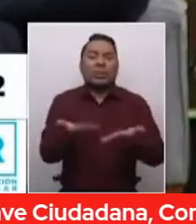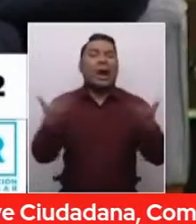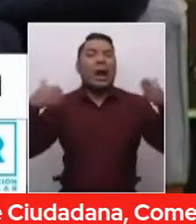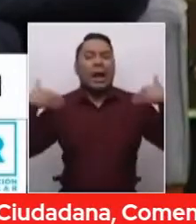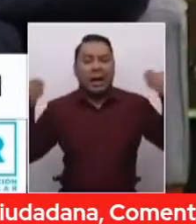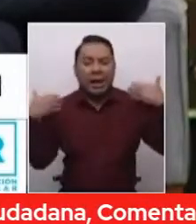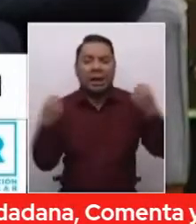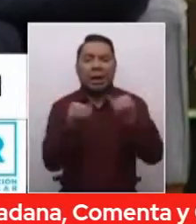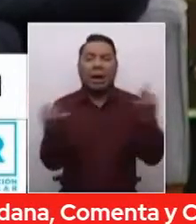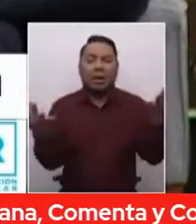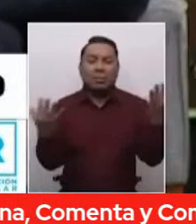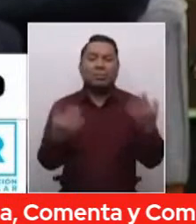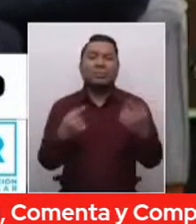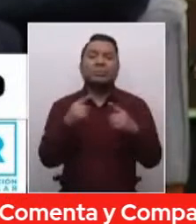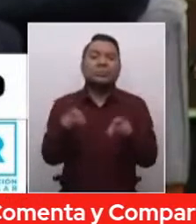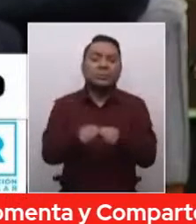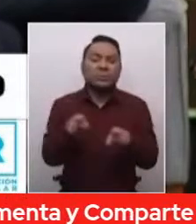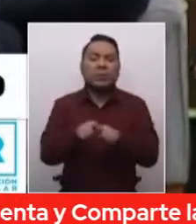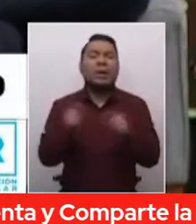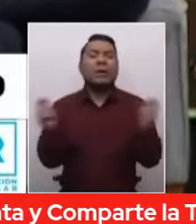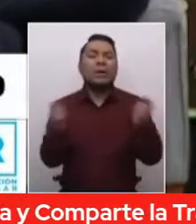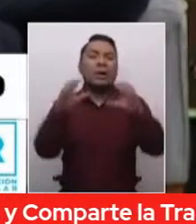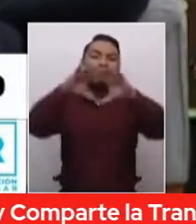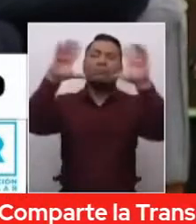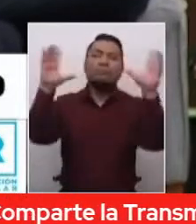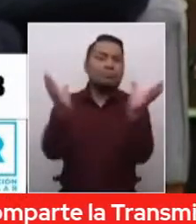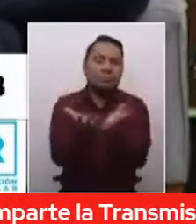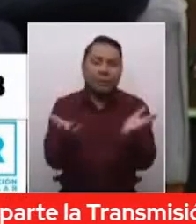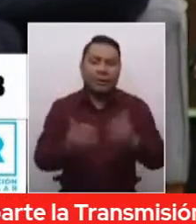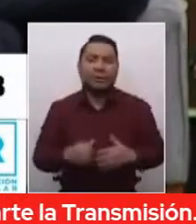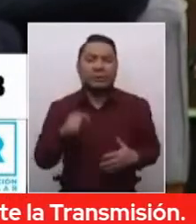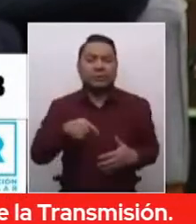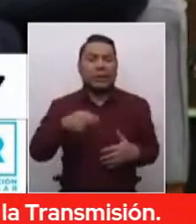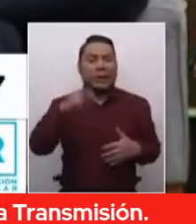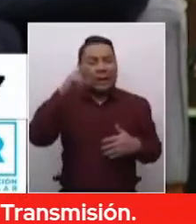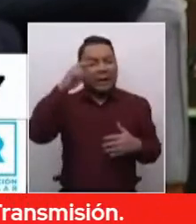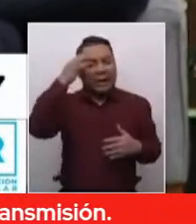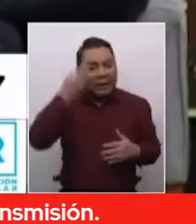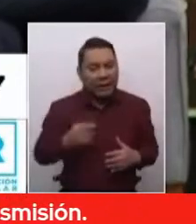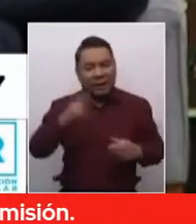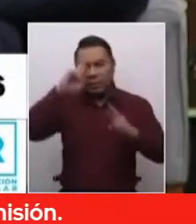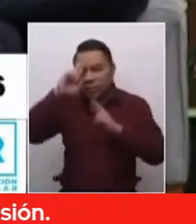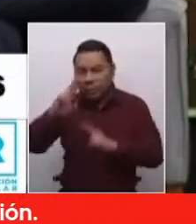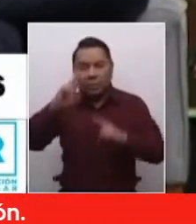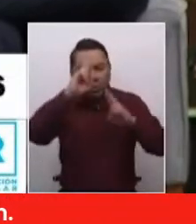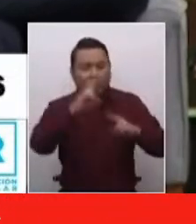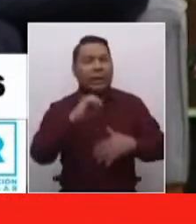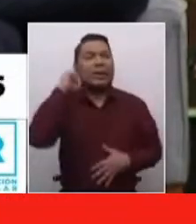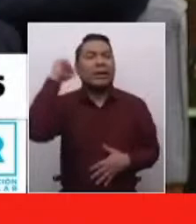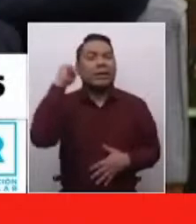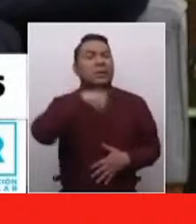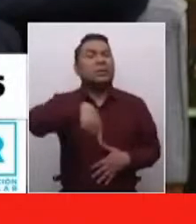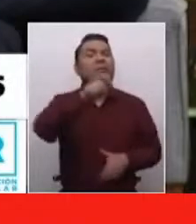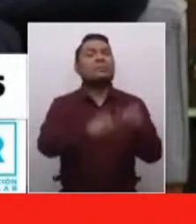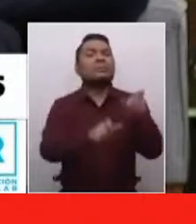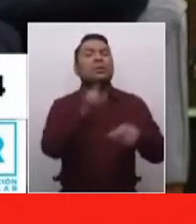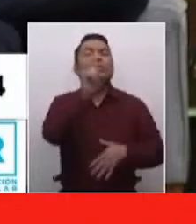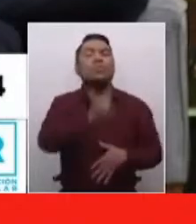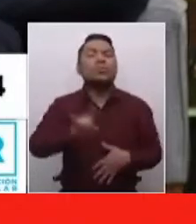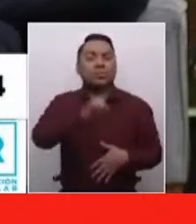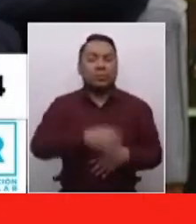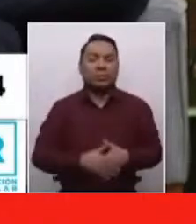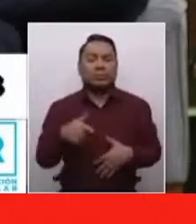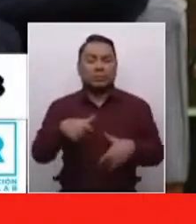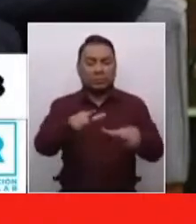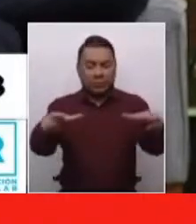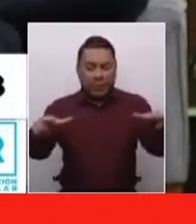alegría por algún evento que se celebra mundialmente, ¿no? Creo que hay que respetar el derecho ciudadano de usar